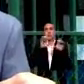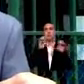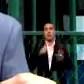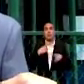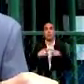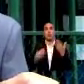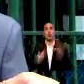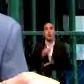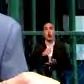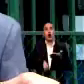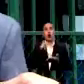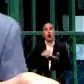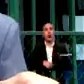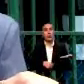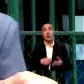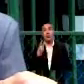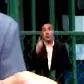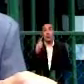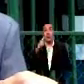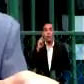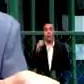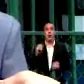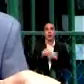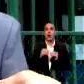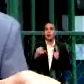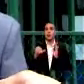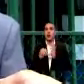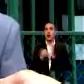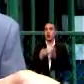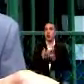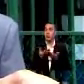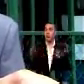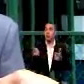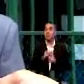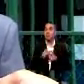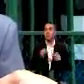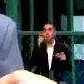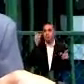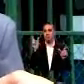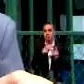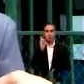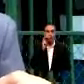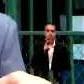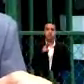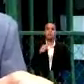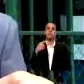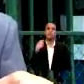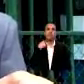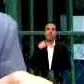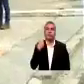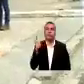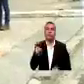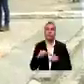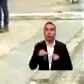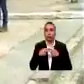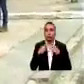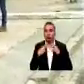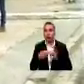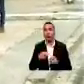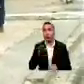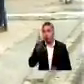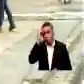nuevo contrato, esta vez por un contrato de 2 millones más IVA, lo cual la Fiscalía va a terminar dicho perjuicio una vez que realice la respectiva pericia. En